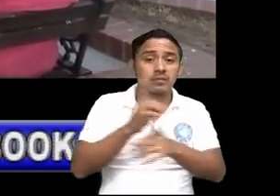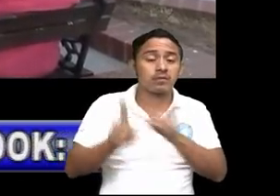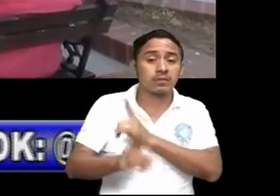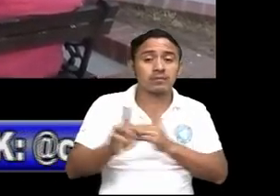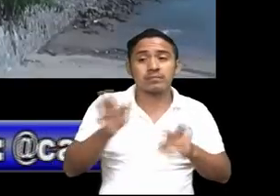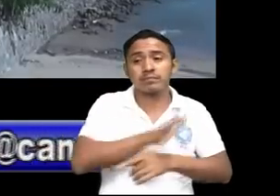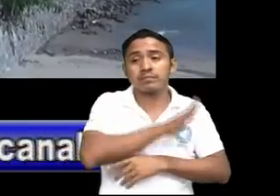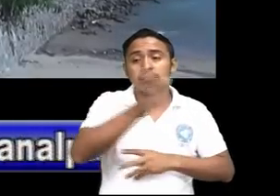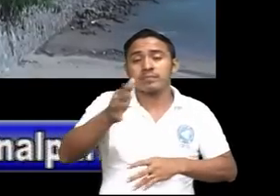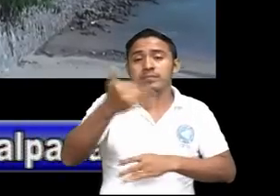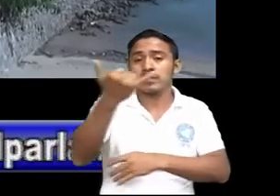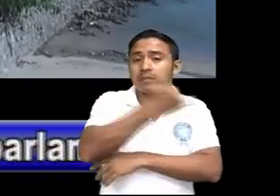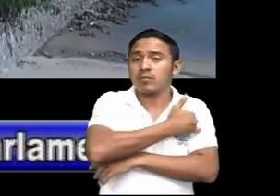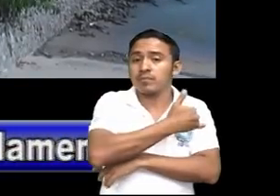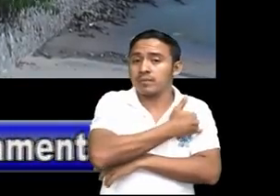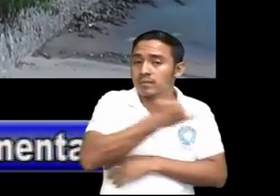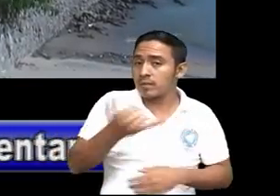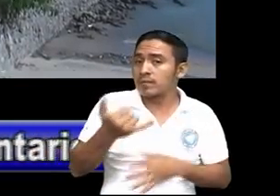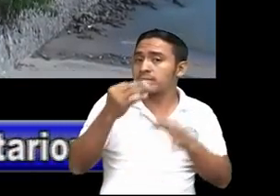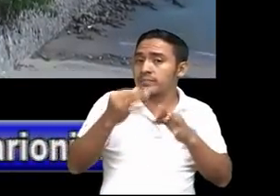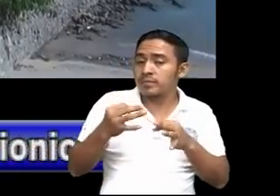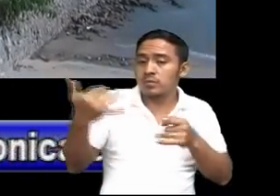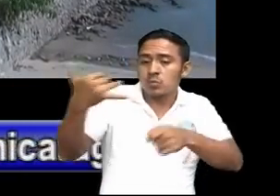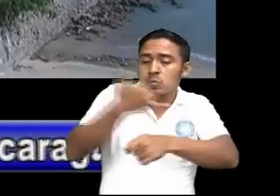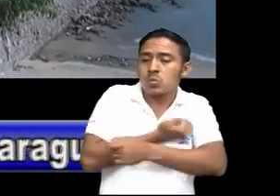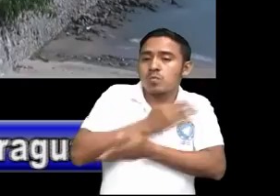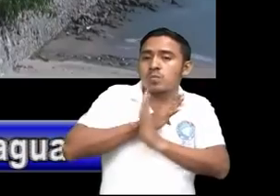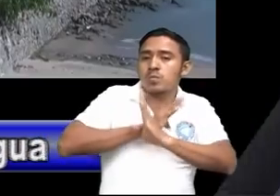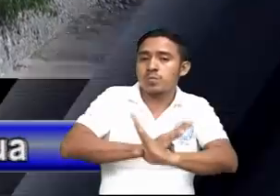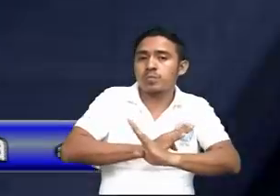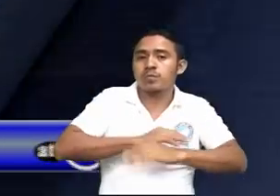centros asistenciales para inmunizarse.